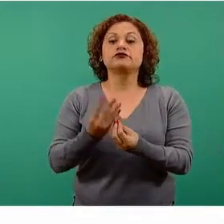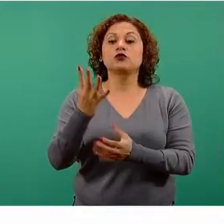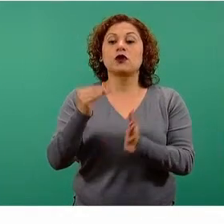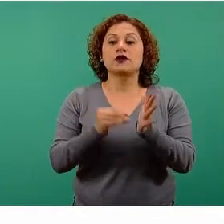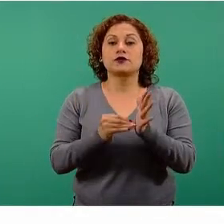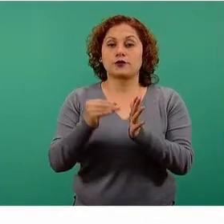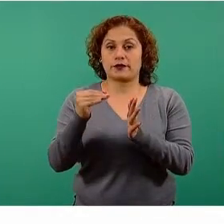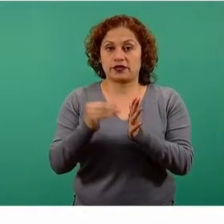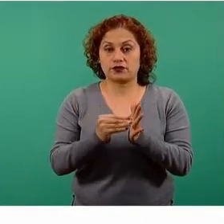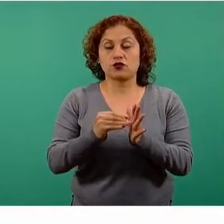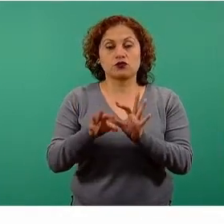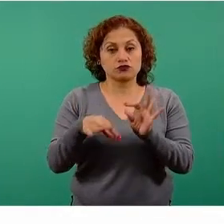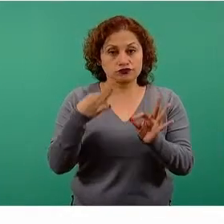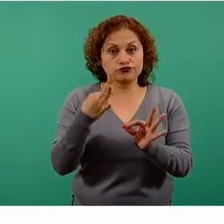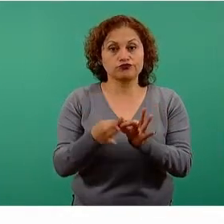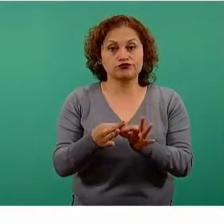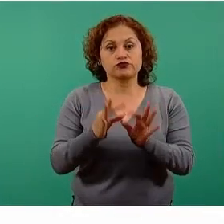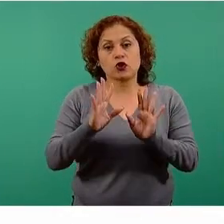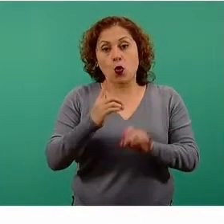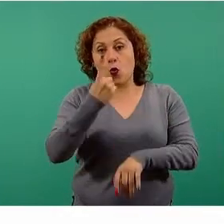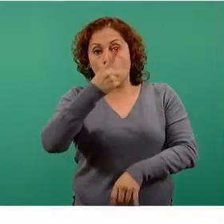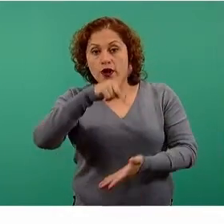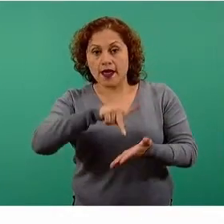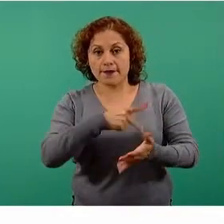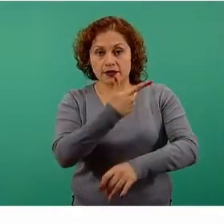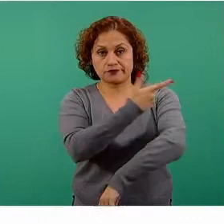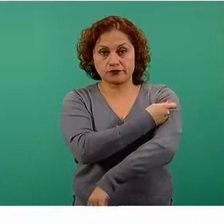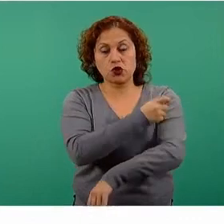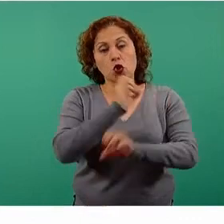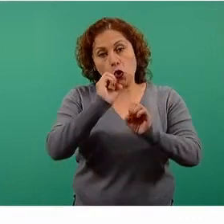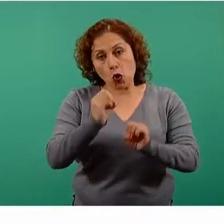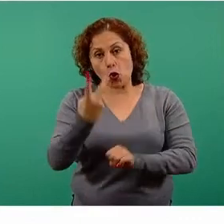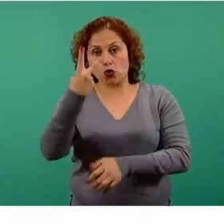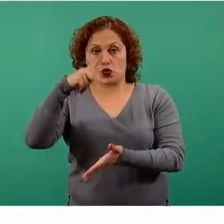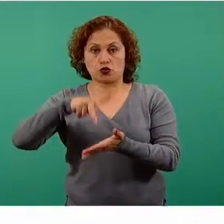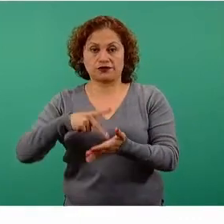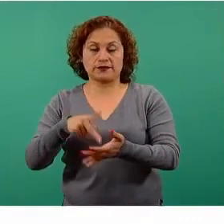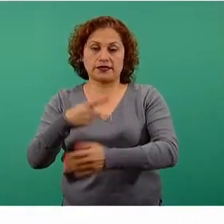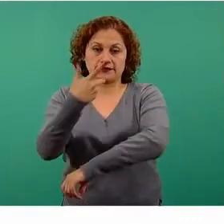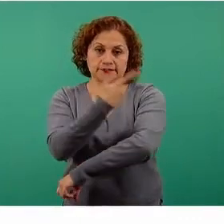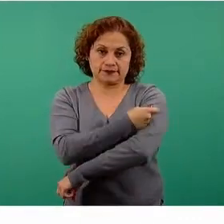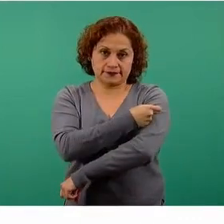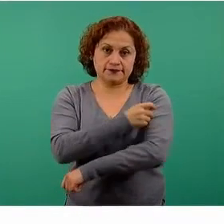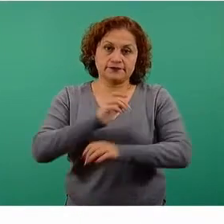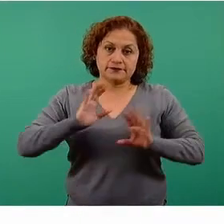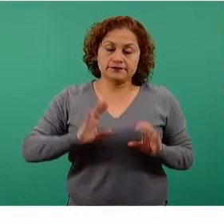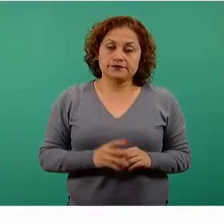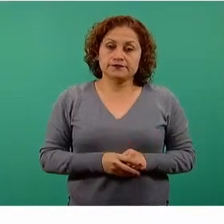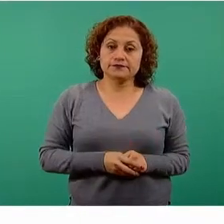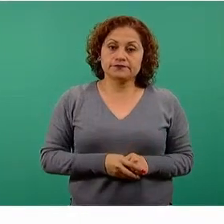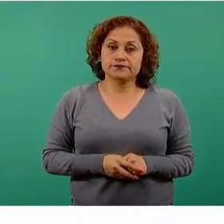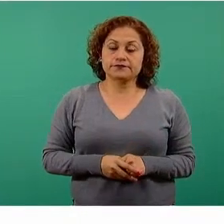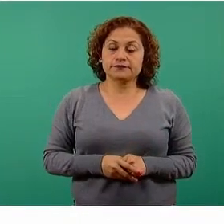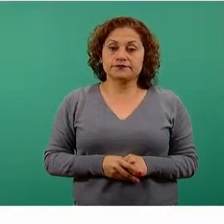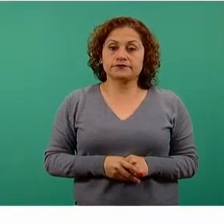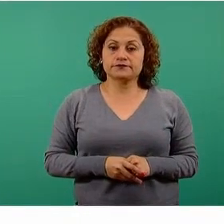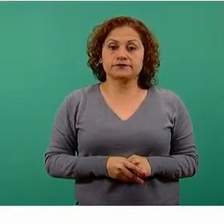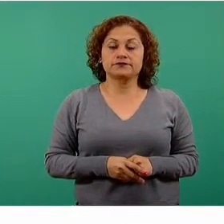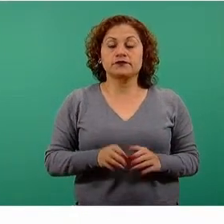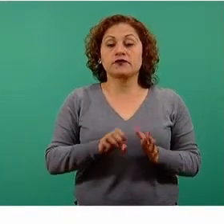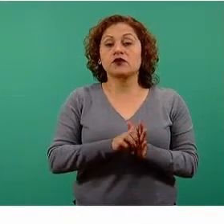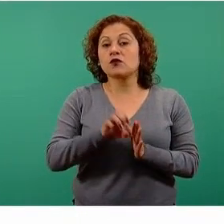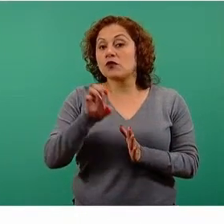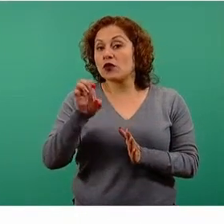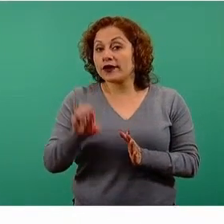las personas con al menos una dosis, y aproximadamente tenemos, en el caso de las personas